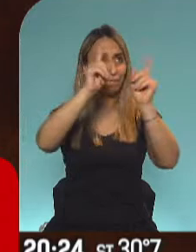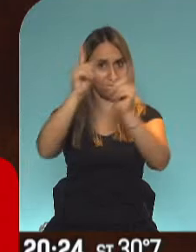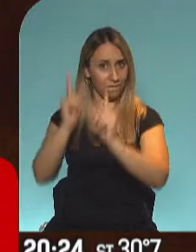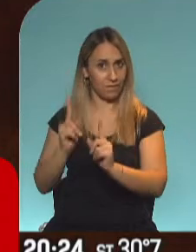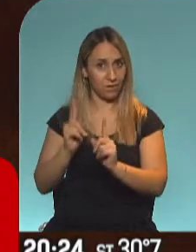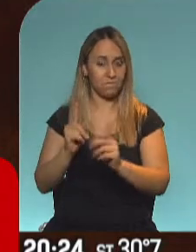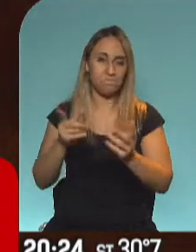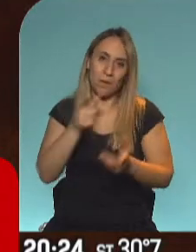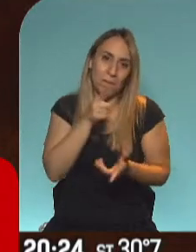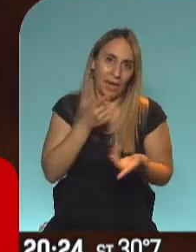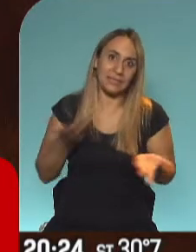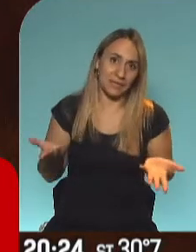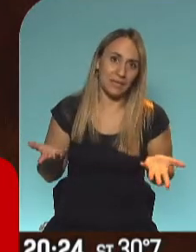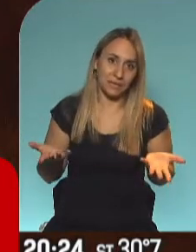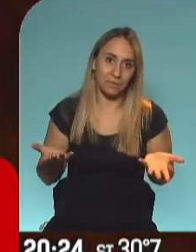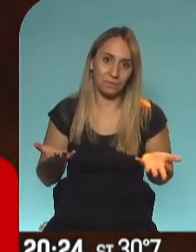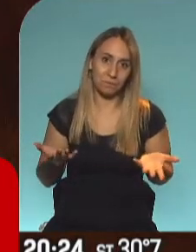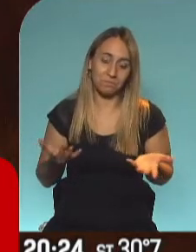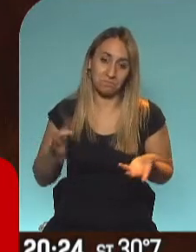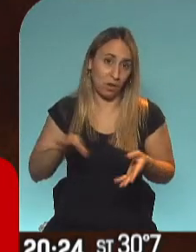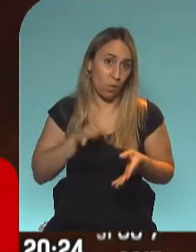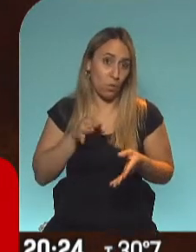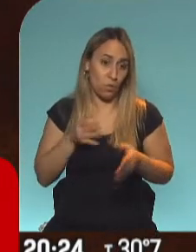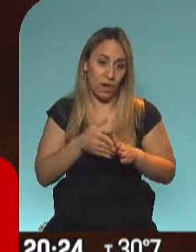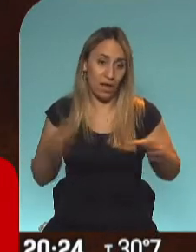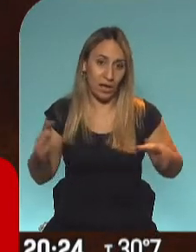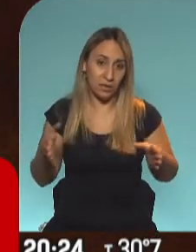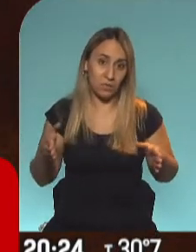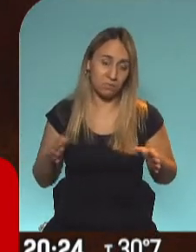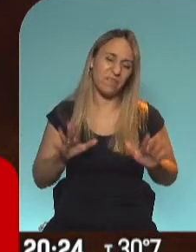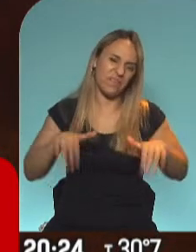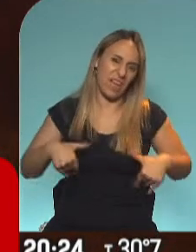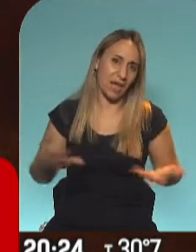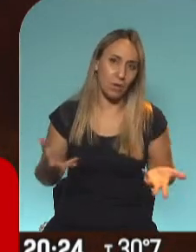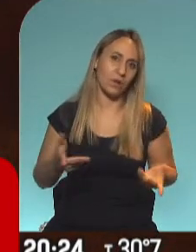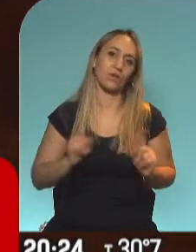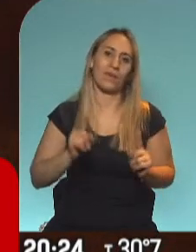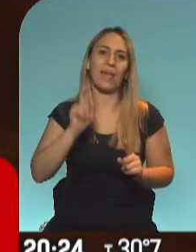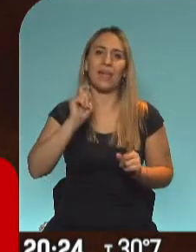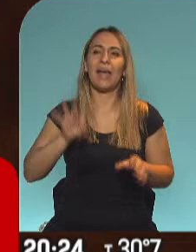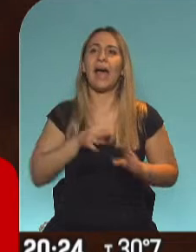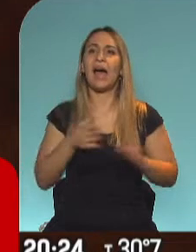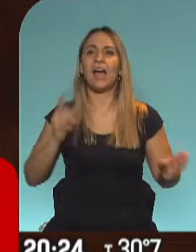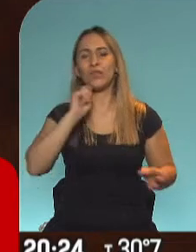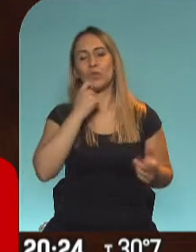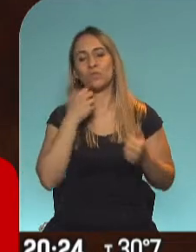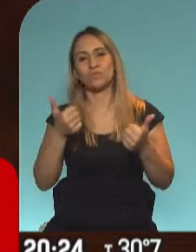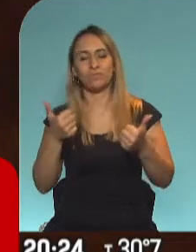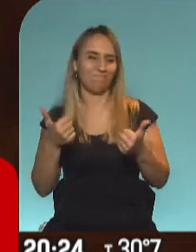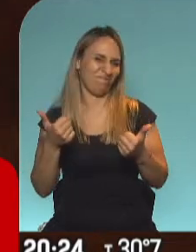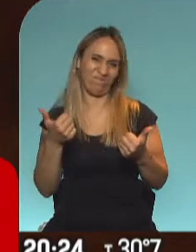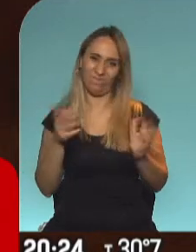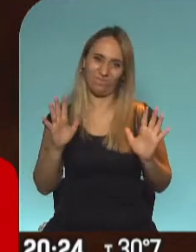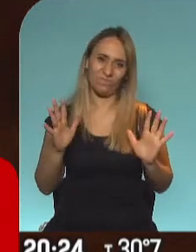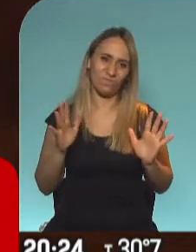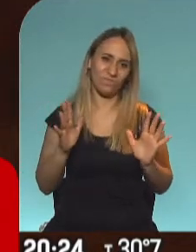que en este sentido ha sido un año feo, porque nadie puede decir que ha sido un buen año. Ha